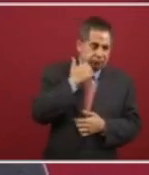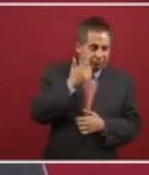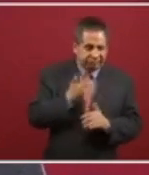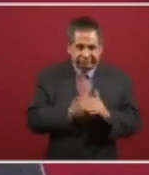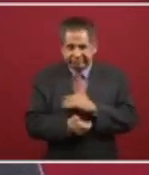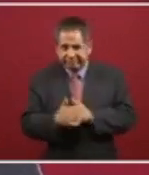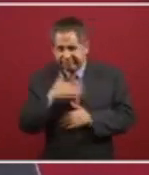tranza.